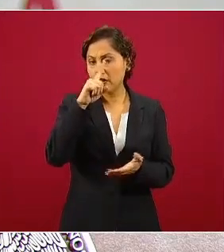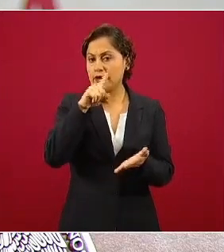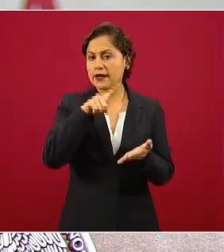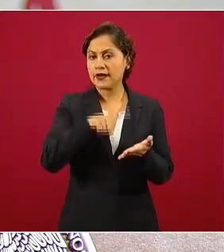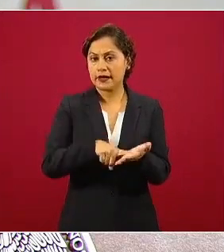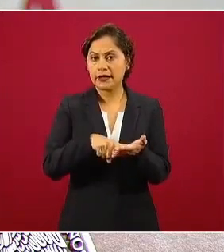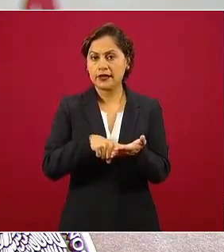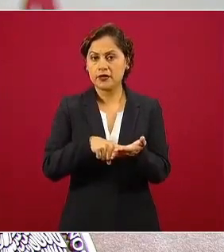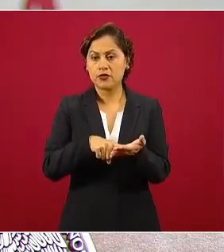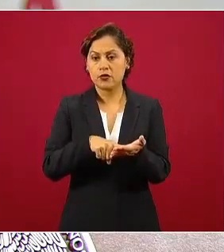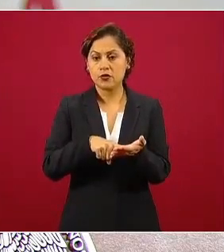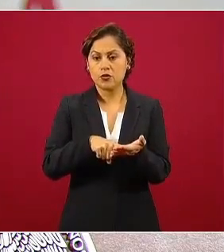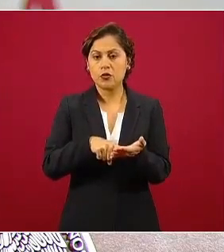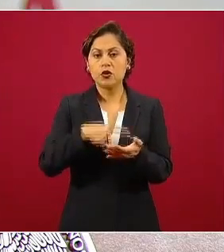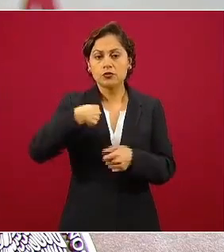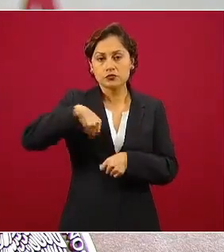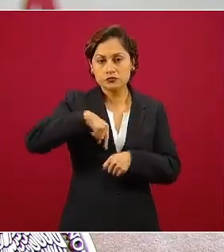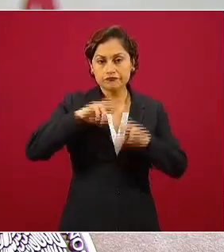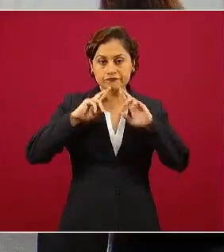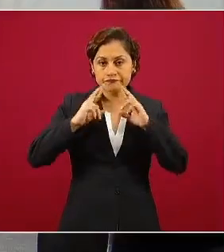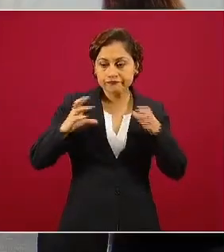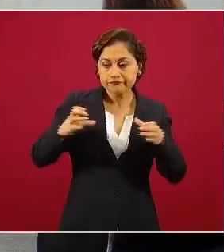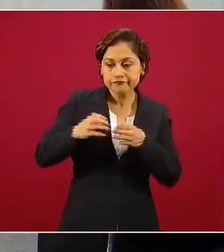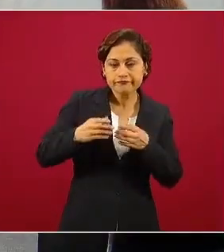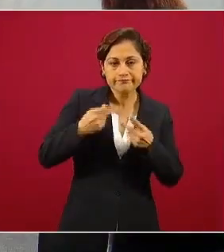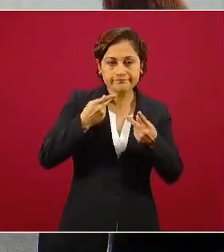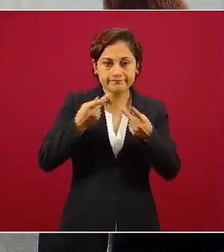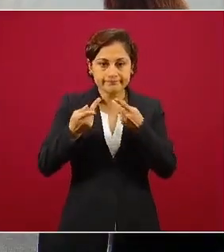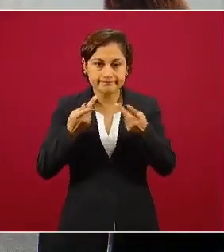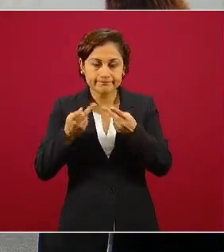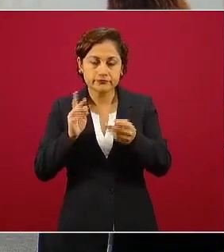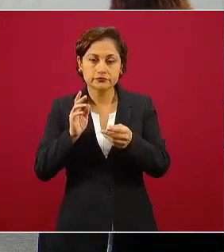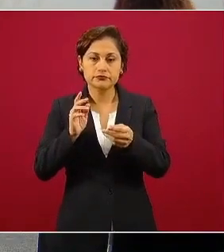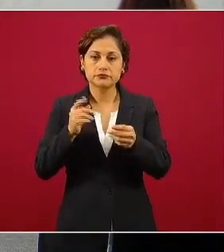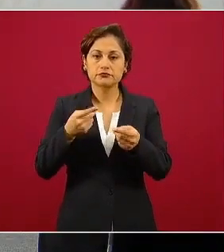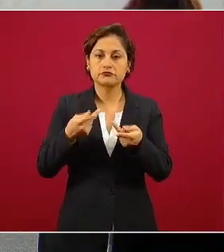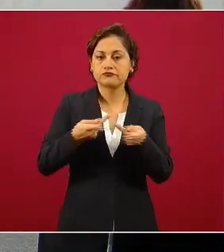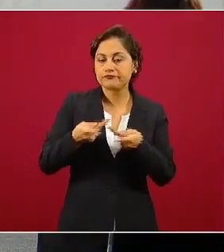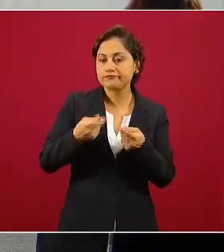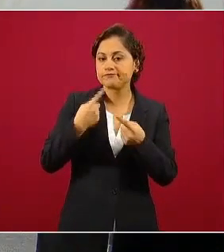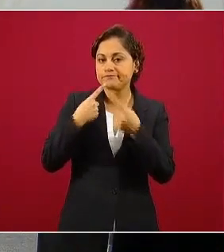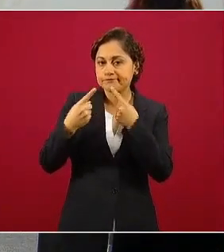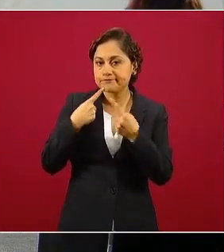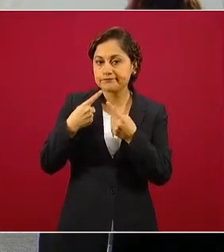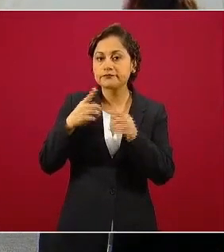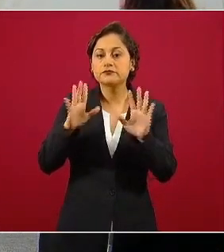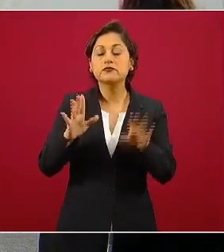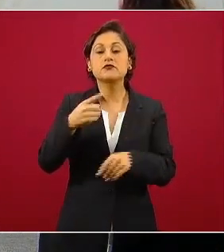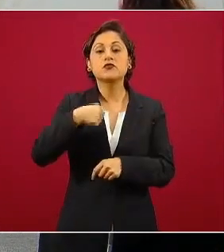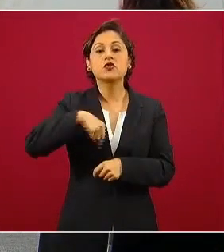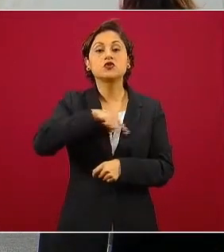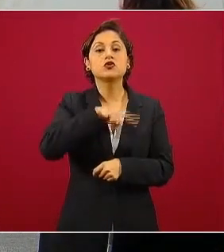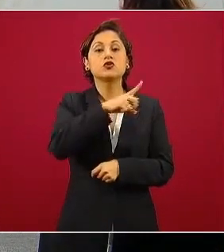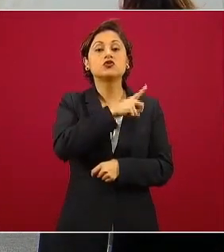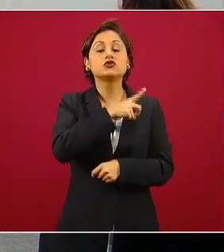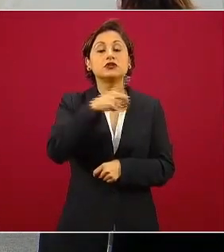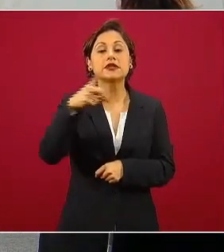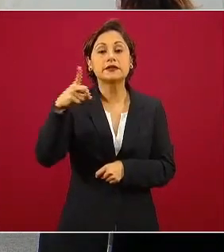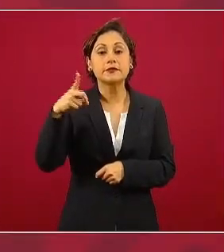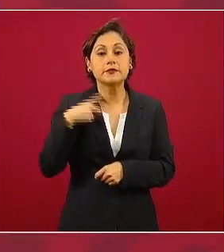analizado con ellos es de que tenemos que darle seguimiento